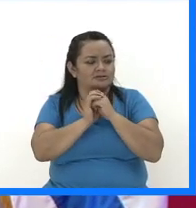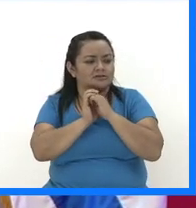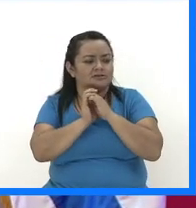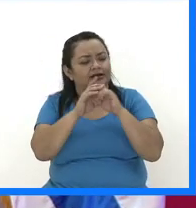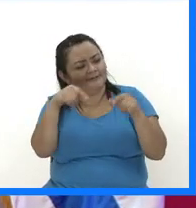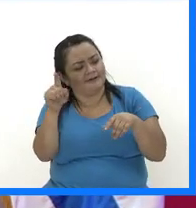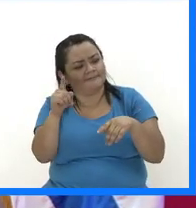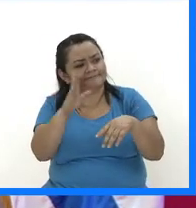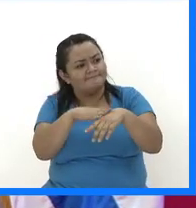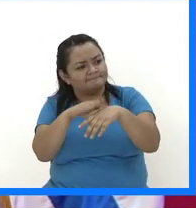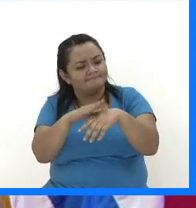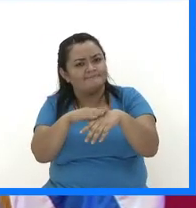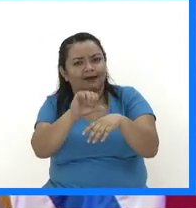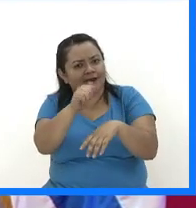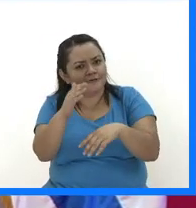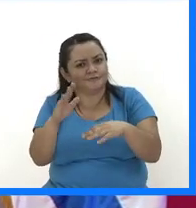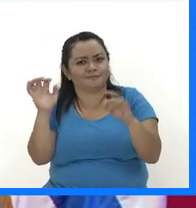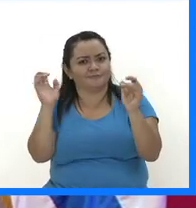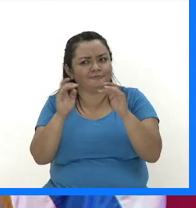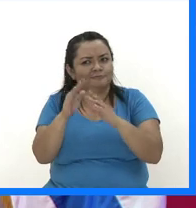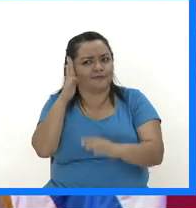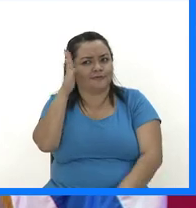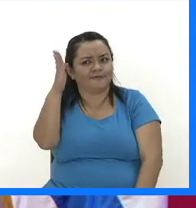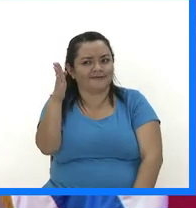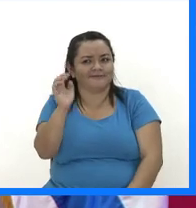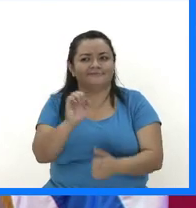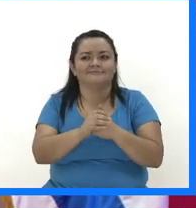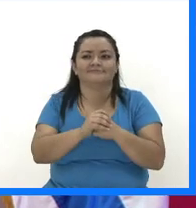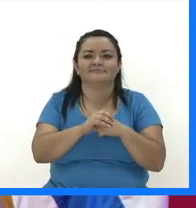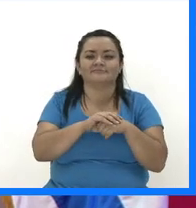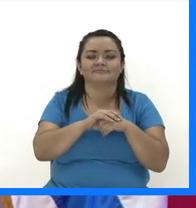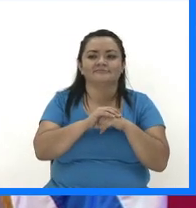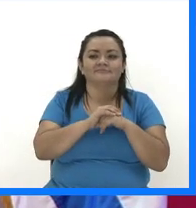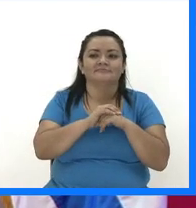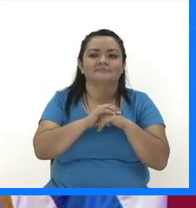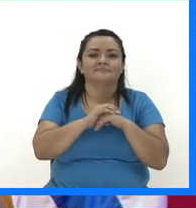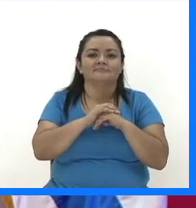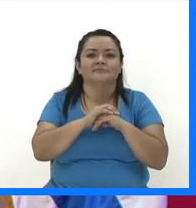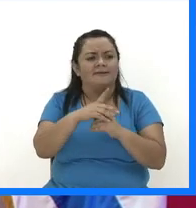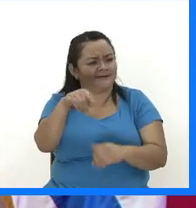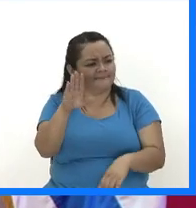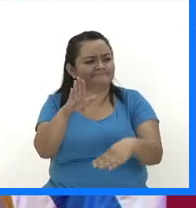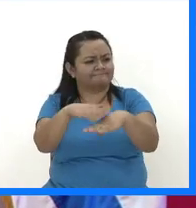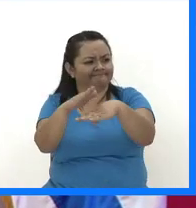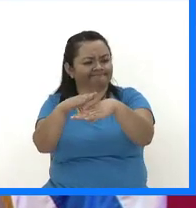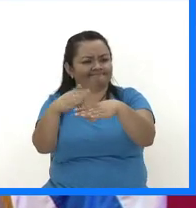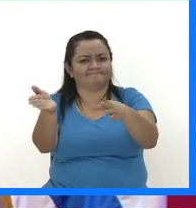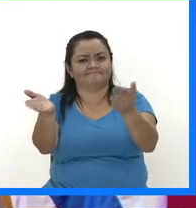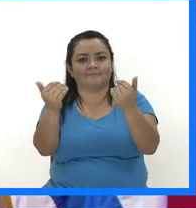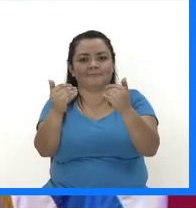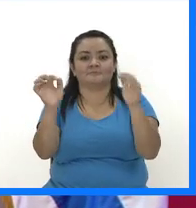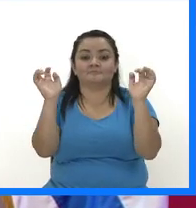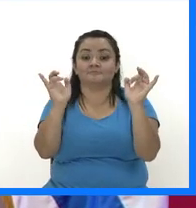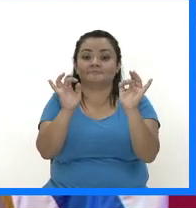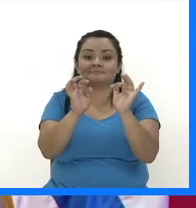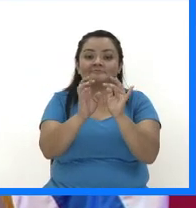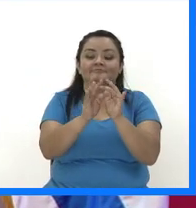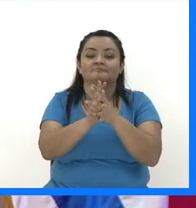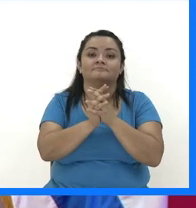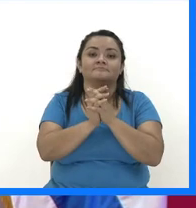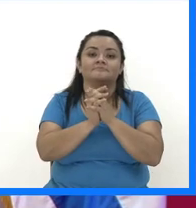anda llamando al otro profeta hay otro personaje que menciona la historia además los y nos juntamos